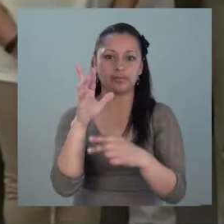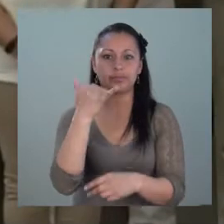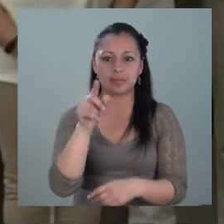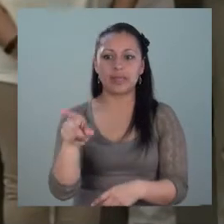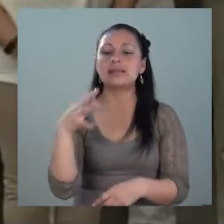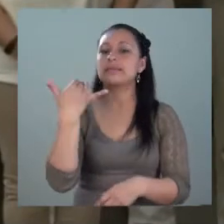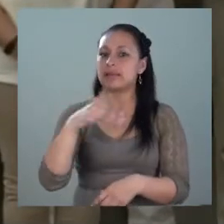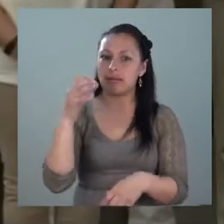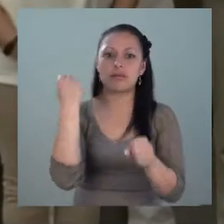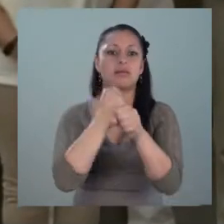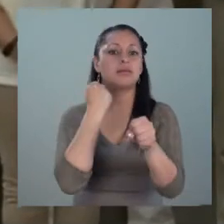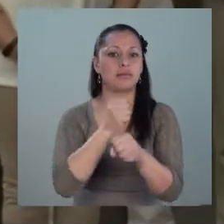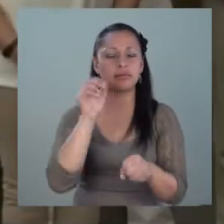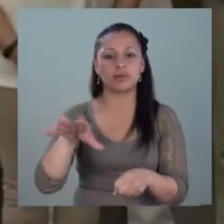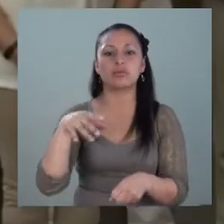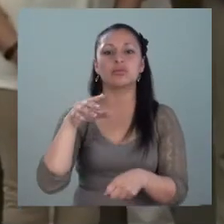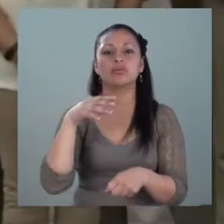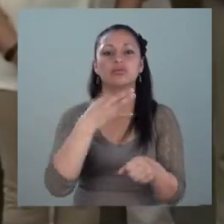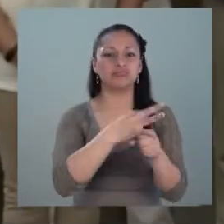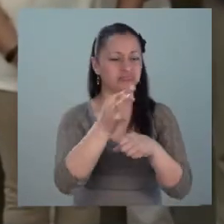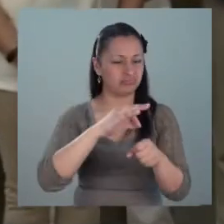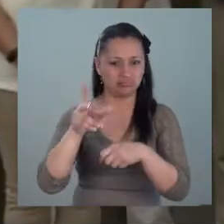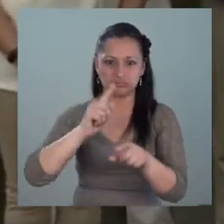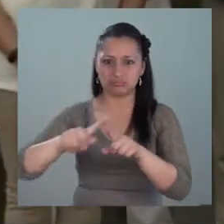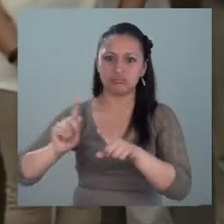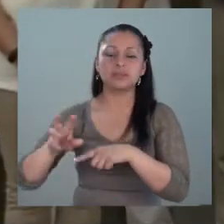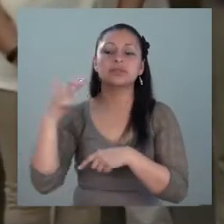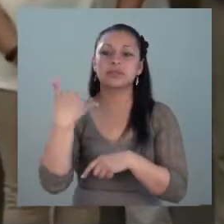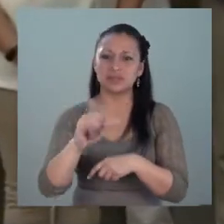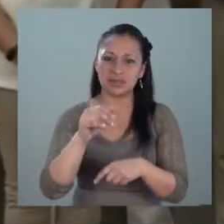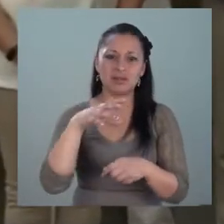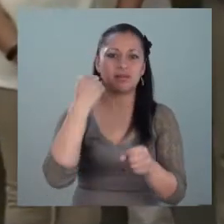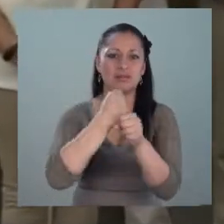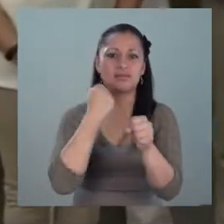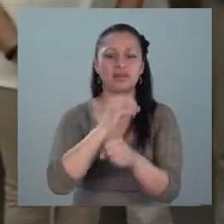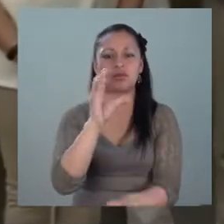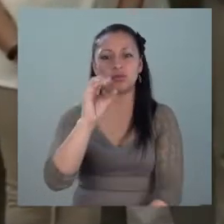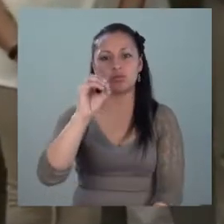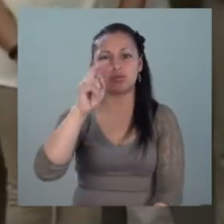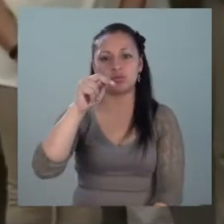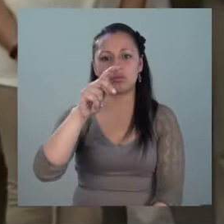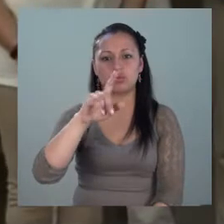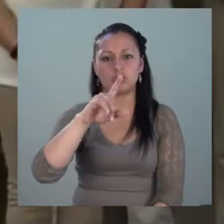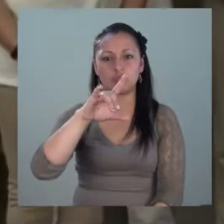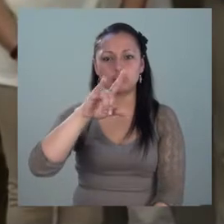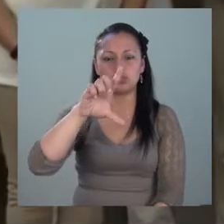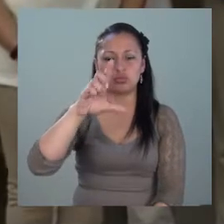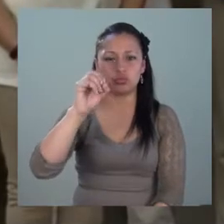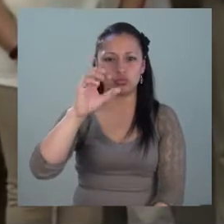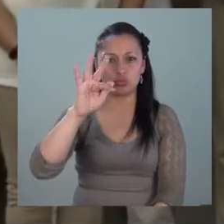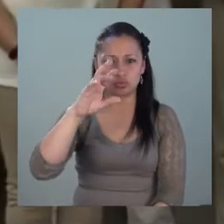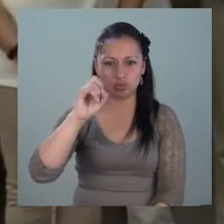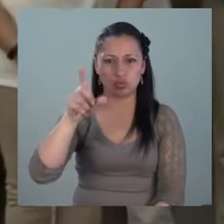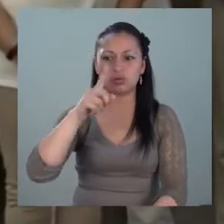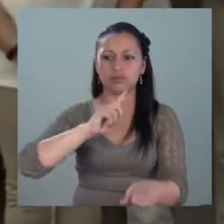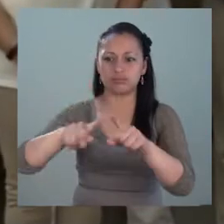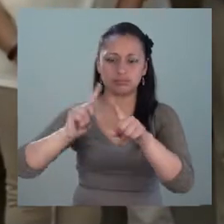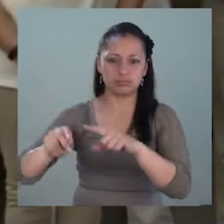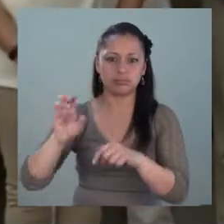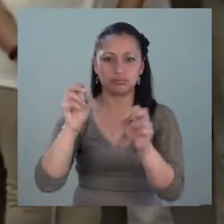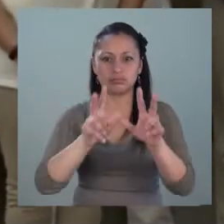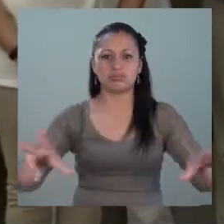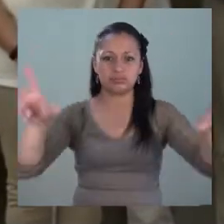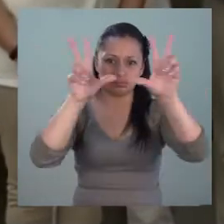ya ha trabajado con el sector público, además ha sido consultor del BID, del PNUD de Naciones